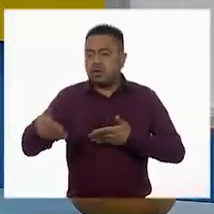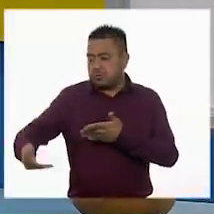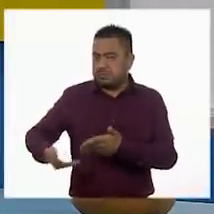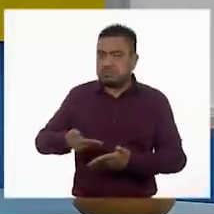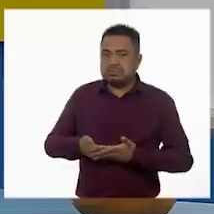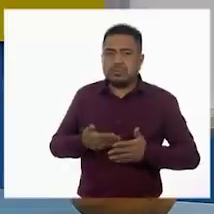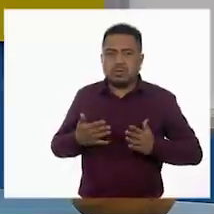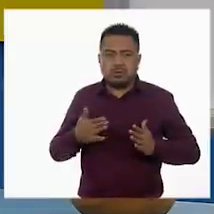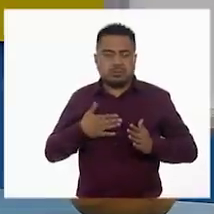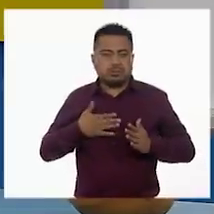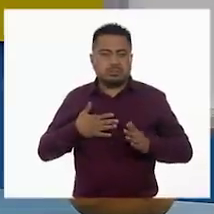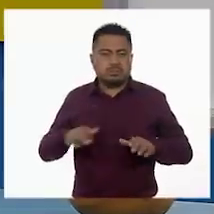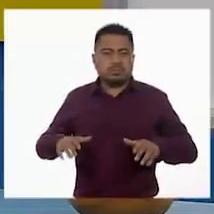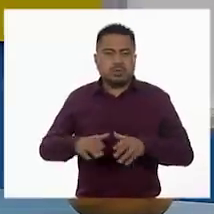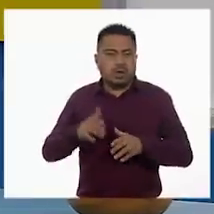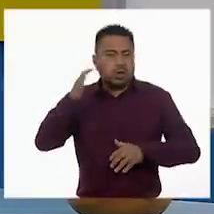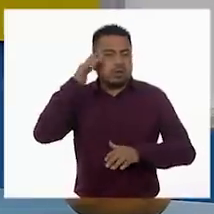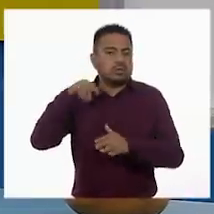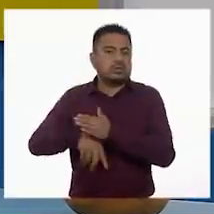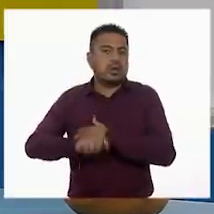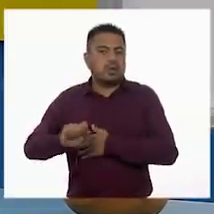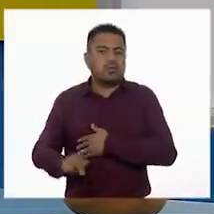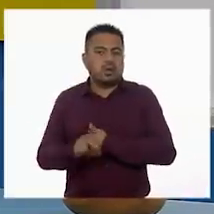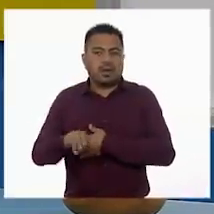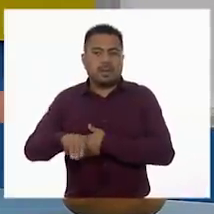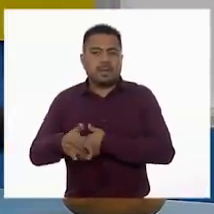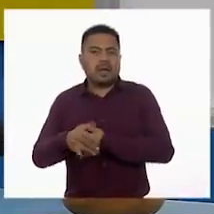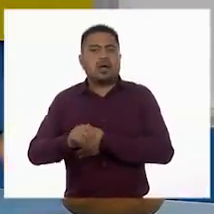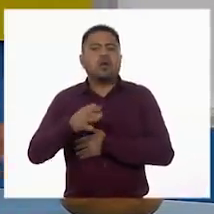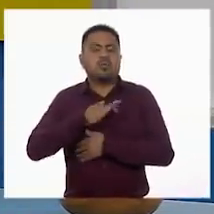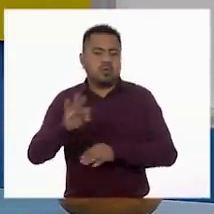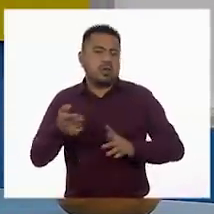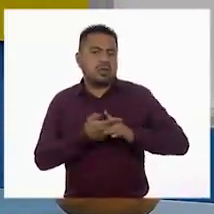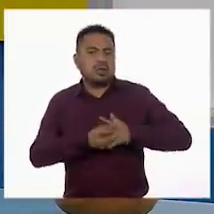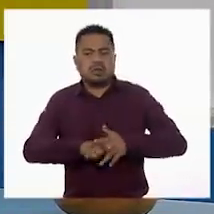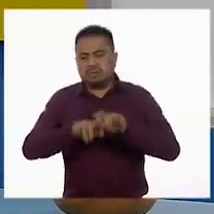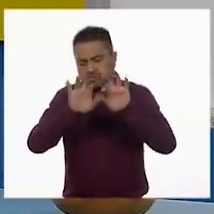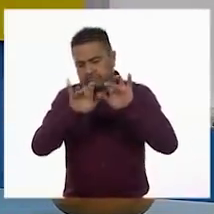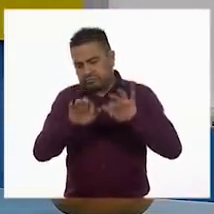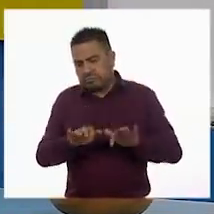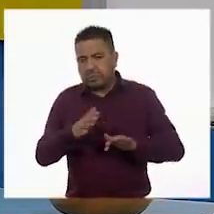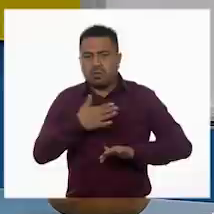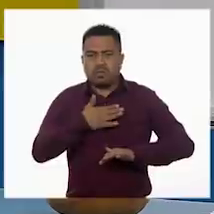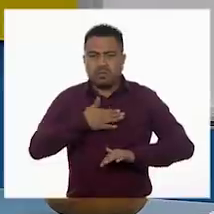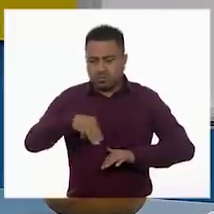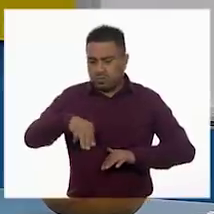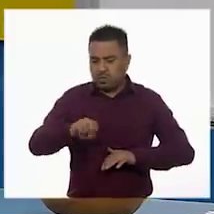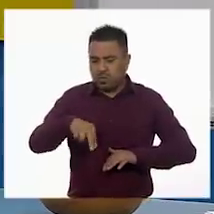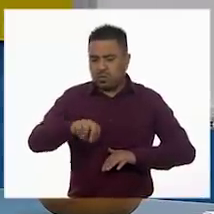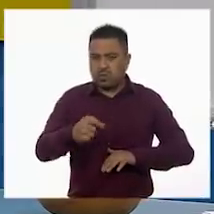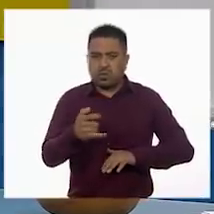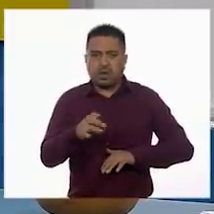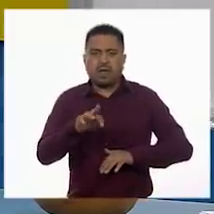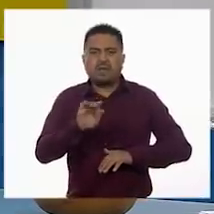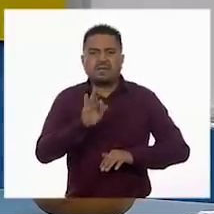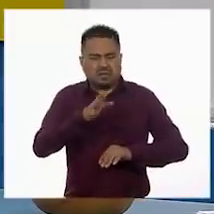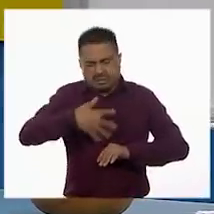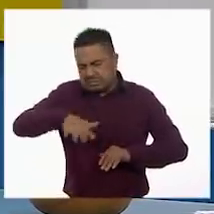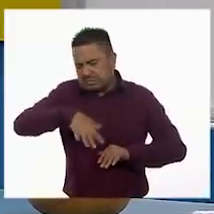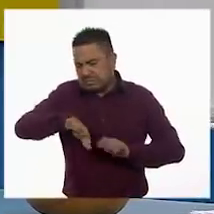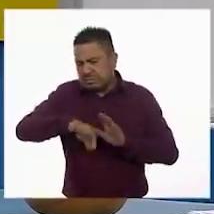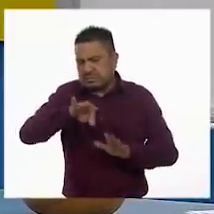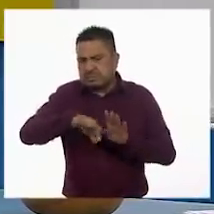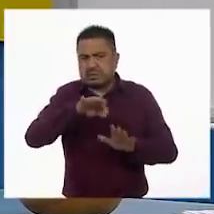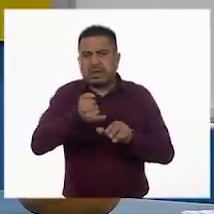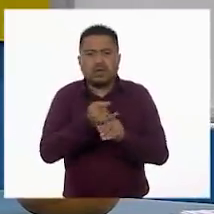proporcionó como integrante y conocedor del pueblo mayo, ya puedo iniciar la redacción de mi monografía. Voy a buscar información